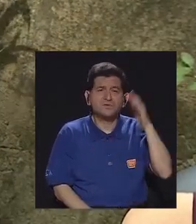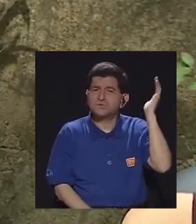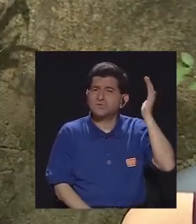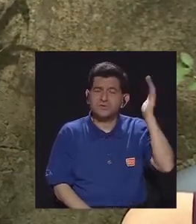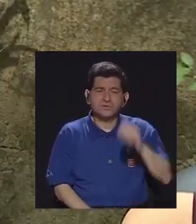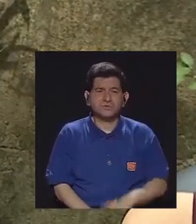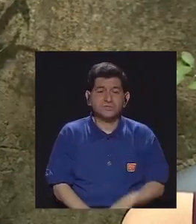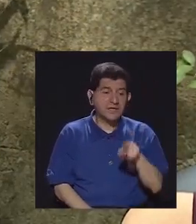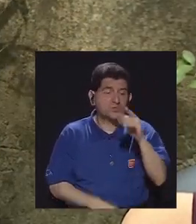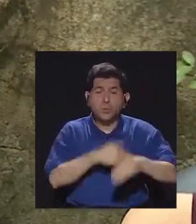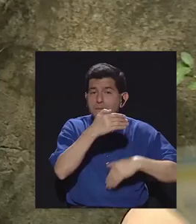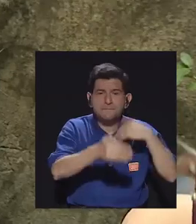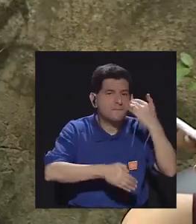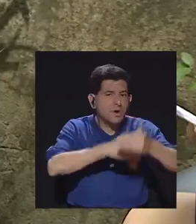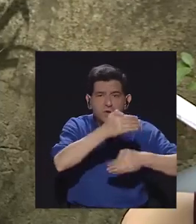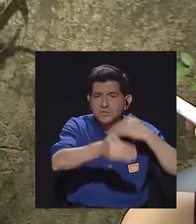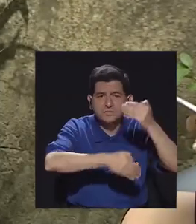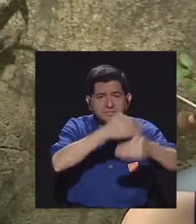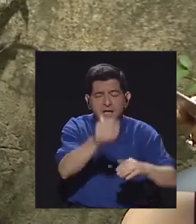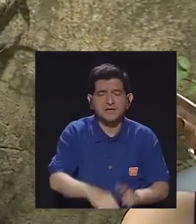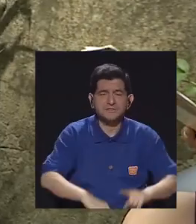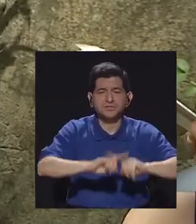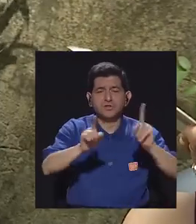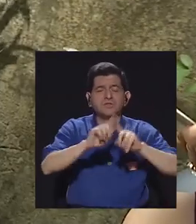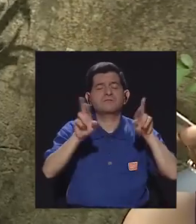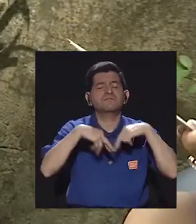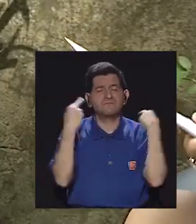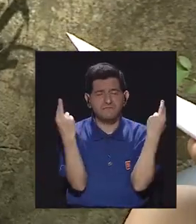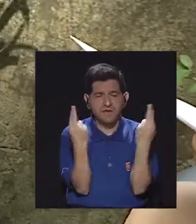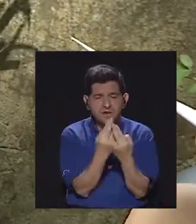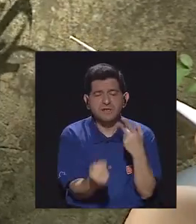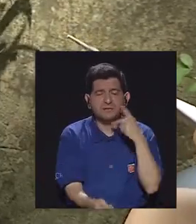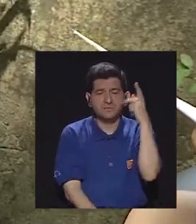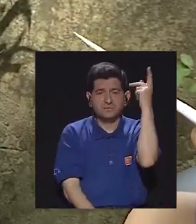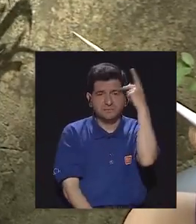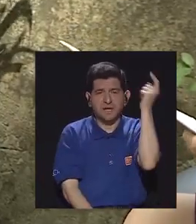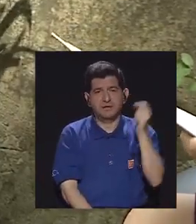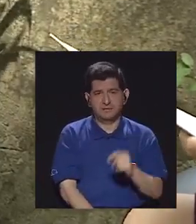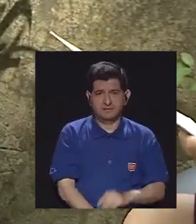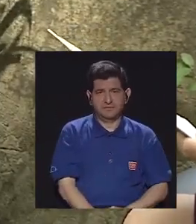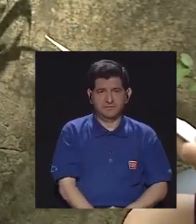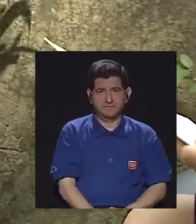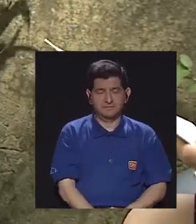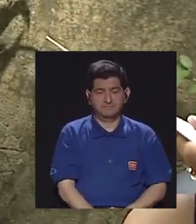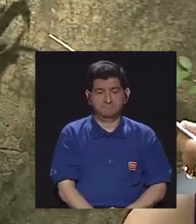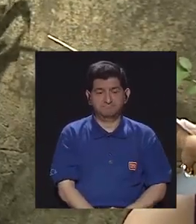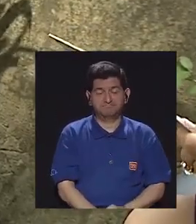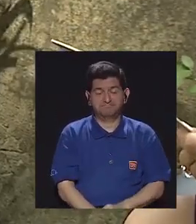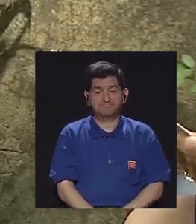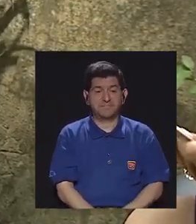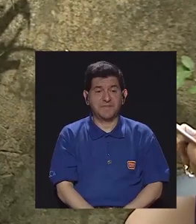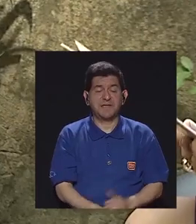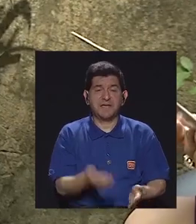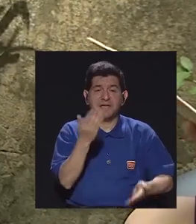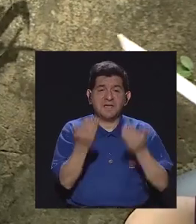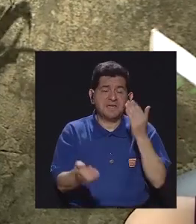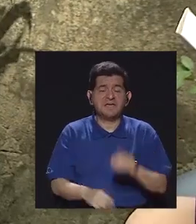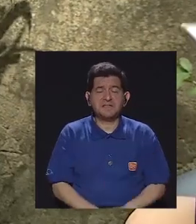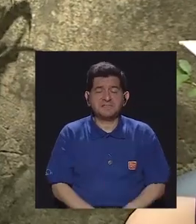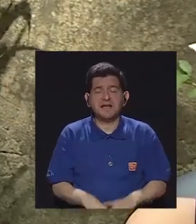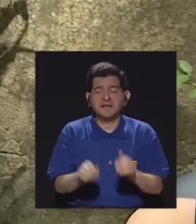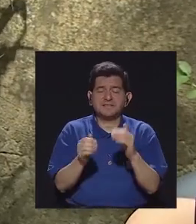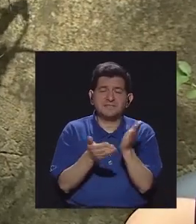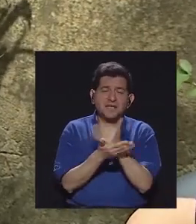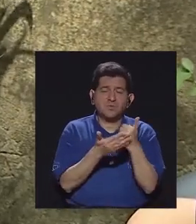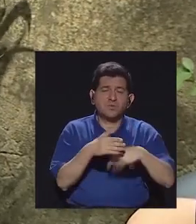charlas, sino que hacemos proceso. Entonces son varias sesiones con los papás y se van quedando en el camino,